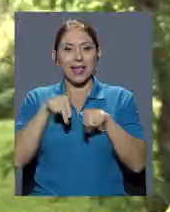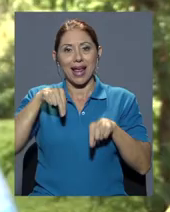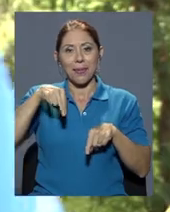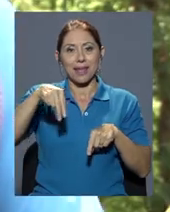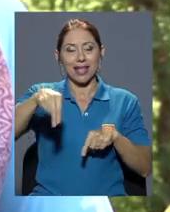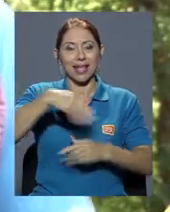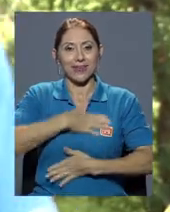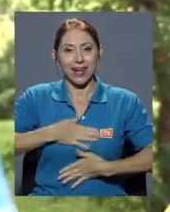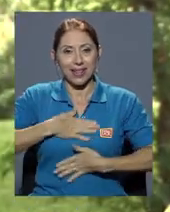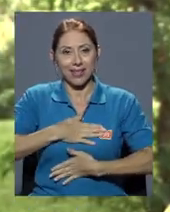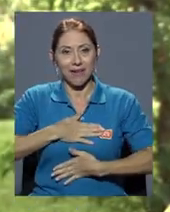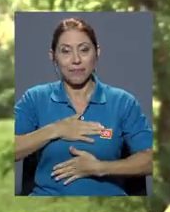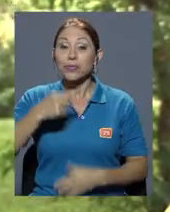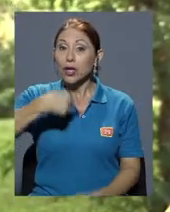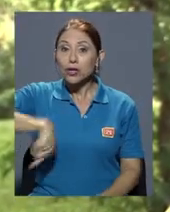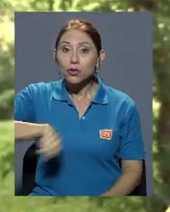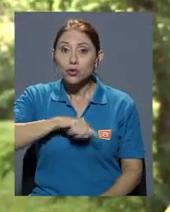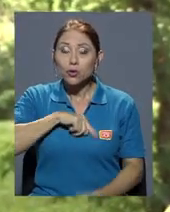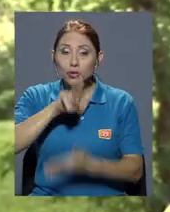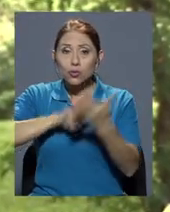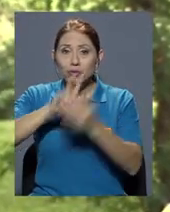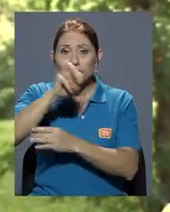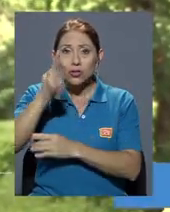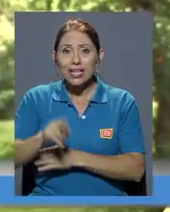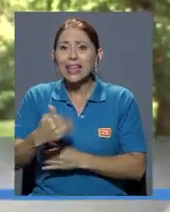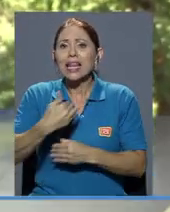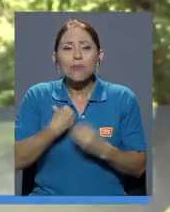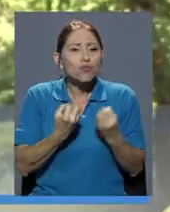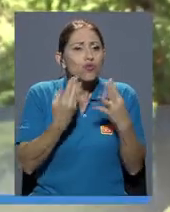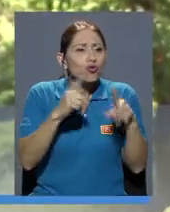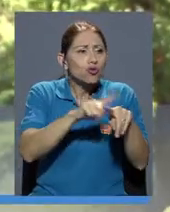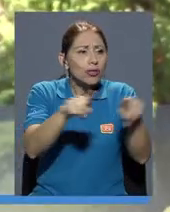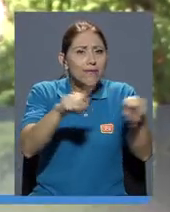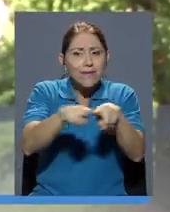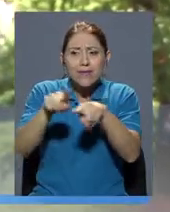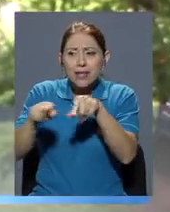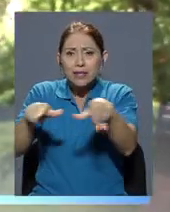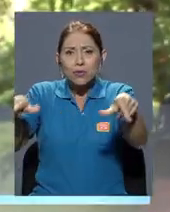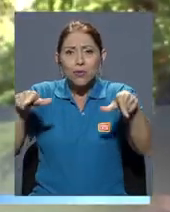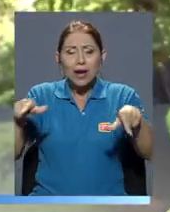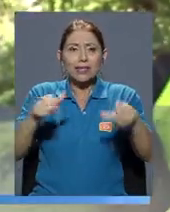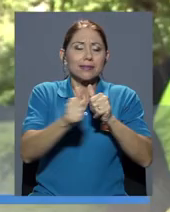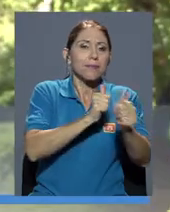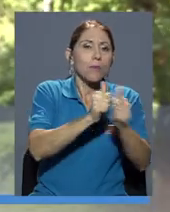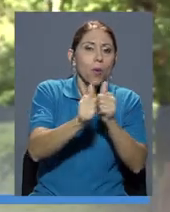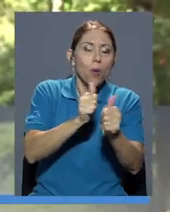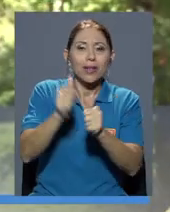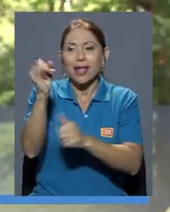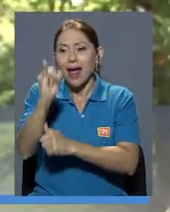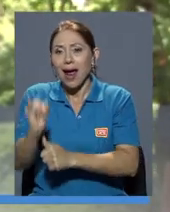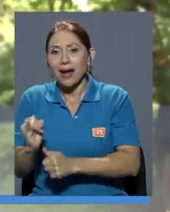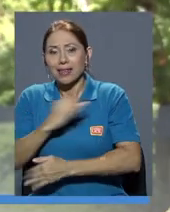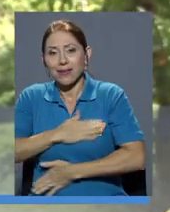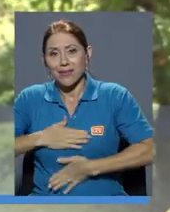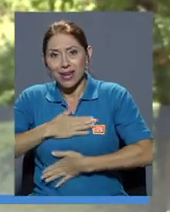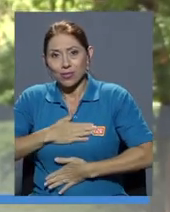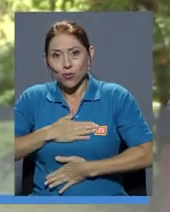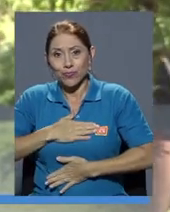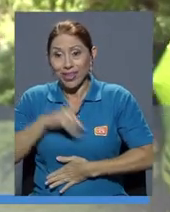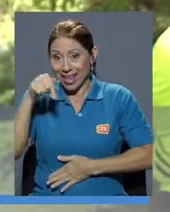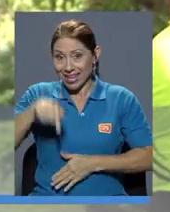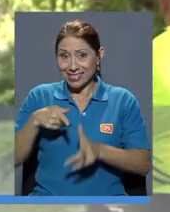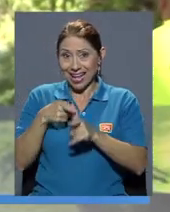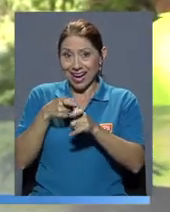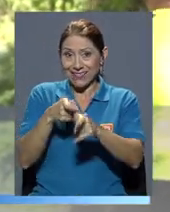pues en la Universidad de Costa Rica tenemos una gran cantidad de espacios de deporte, arte y recreación. Esta carrera se enmarca dentro de esos espacios que